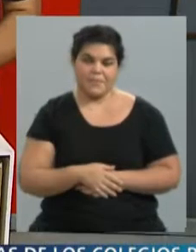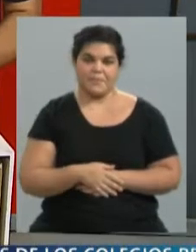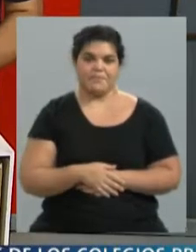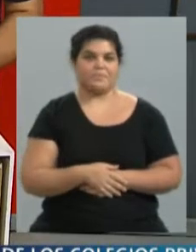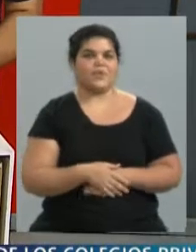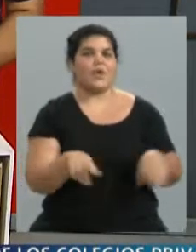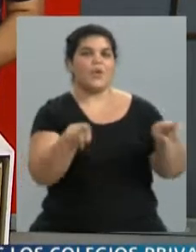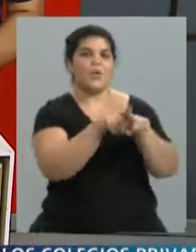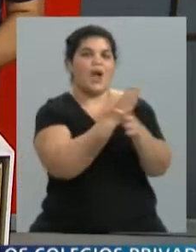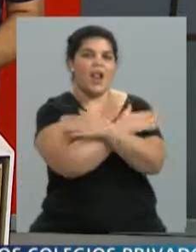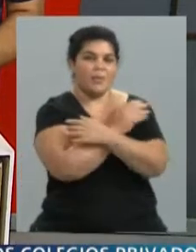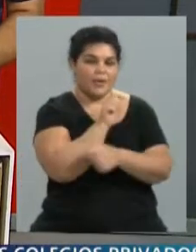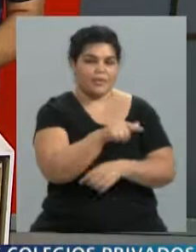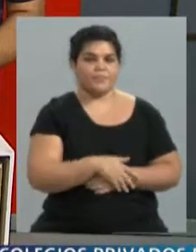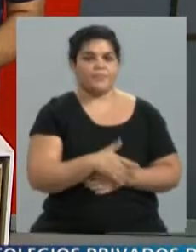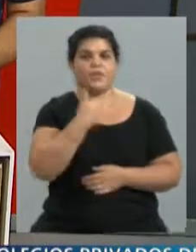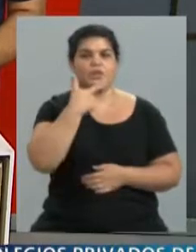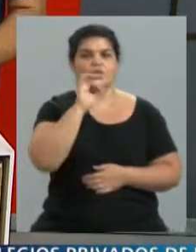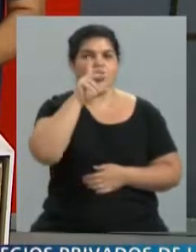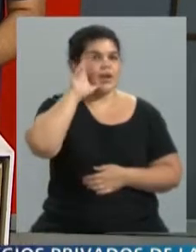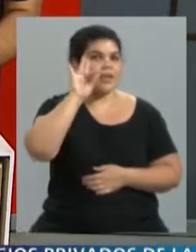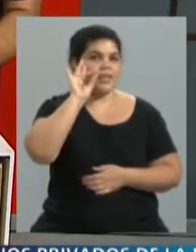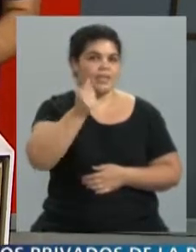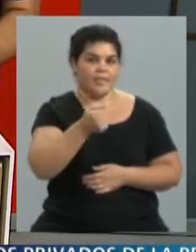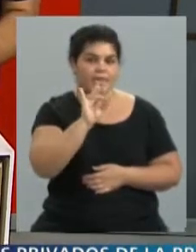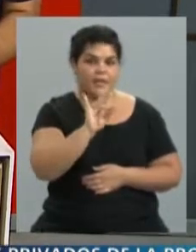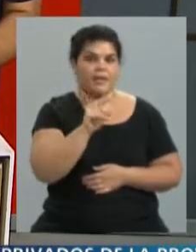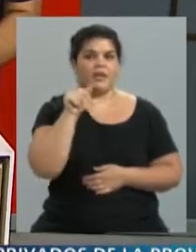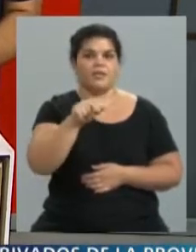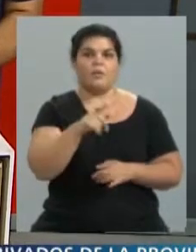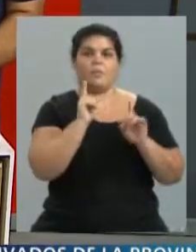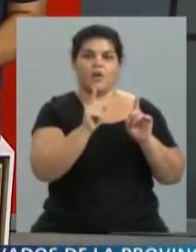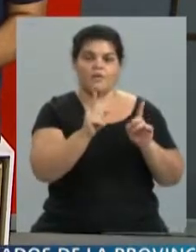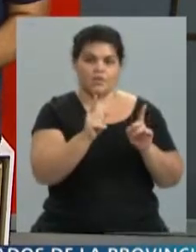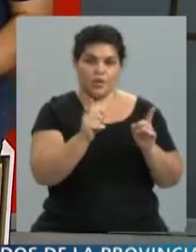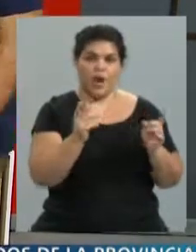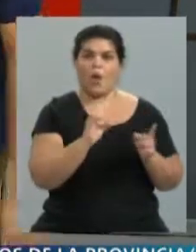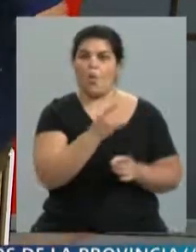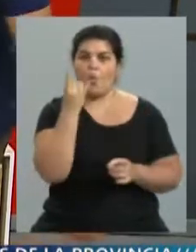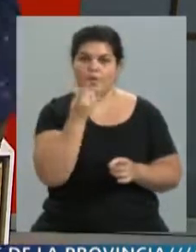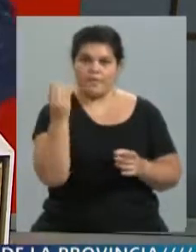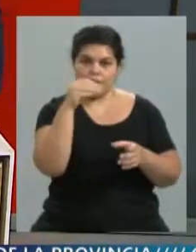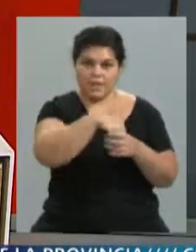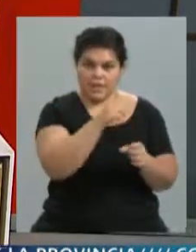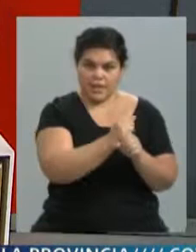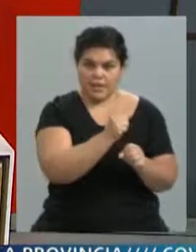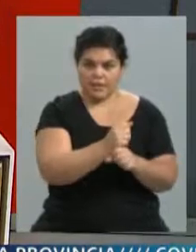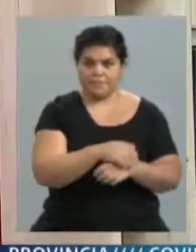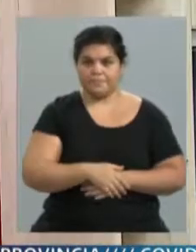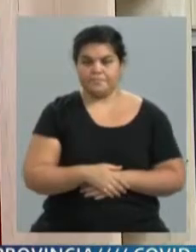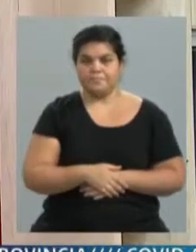Soledad. Abrazo para vos. Soledad Brandi, bióloga, extensionista y docente universitaria, dándonos, pero una gran lección. ¿Sabés que hoy me día?